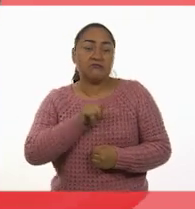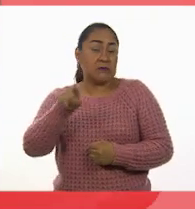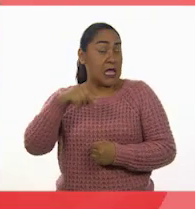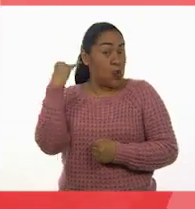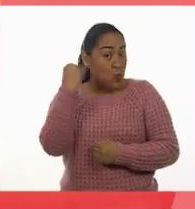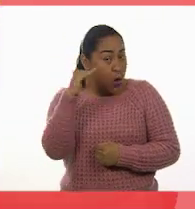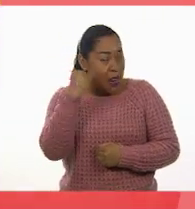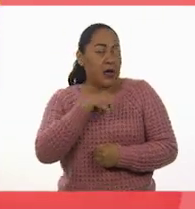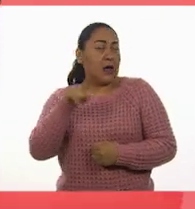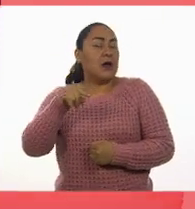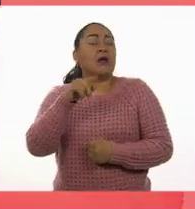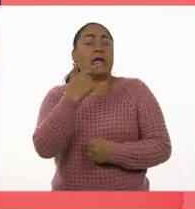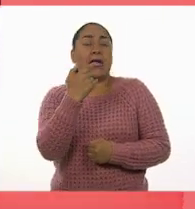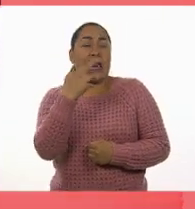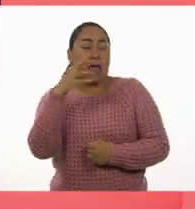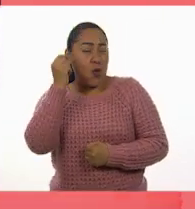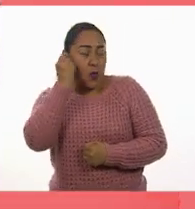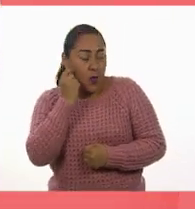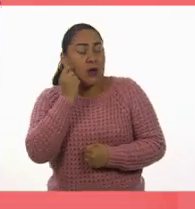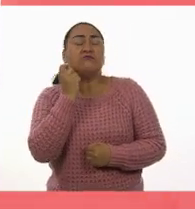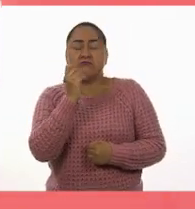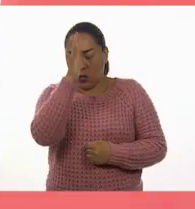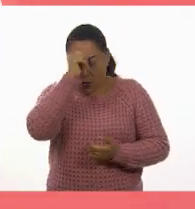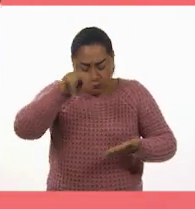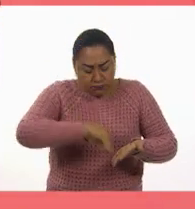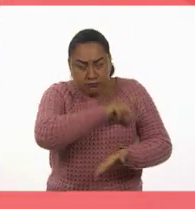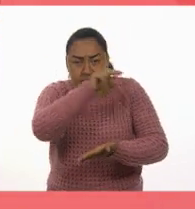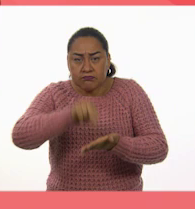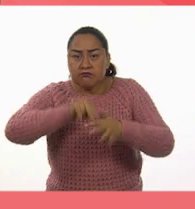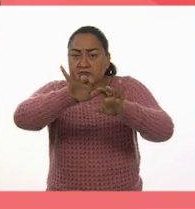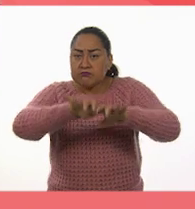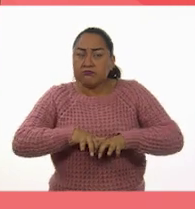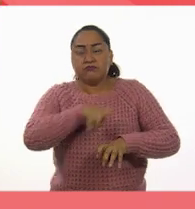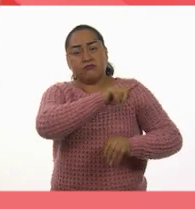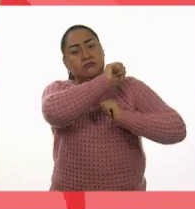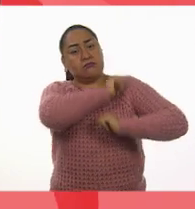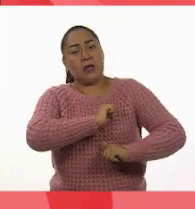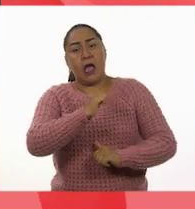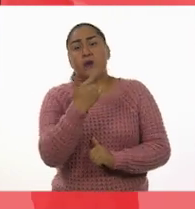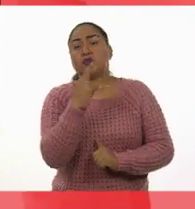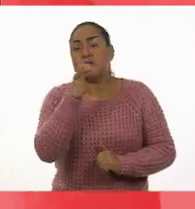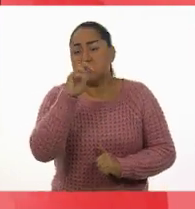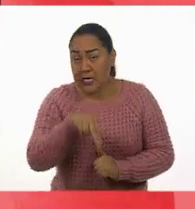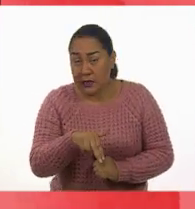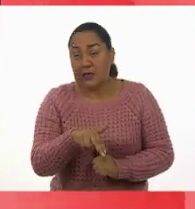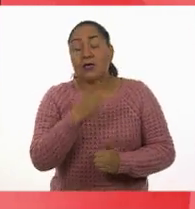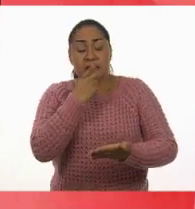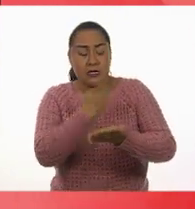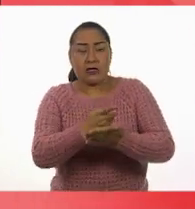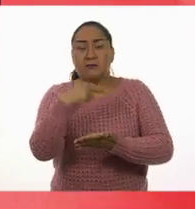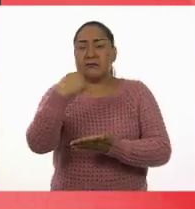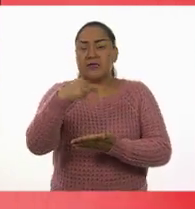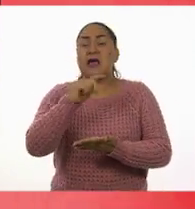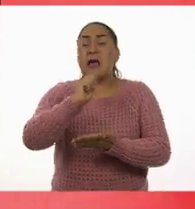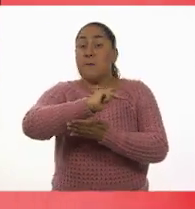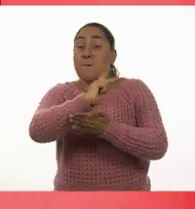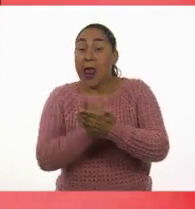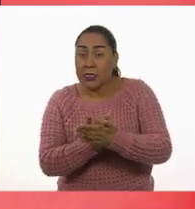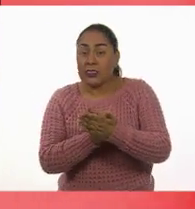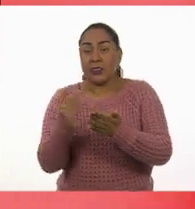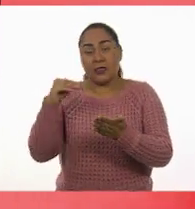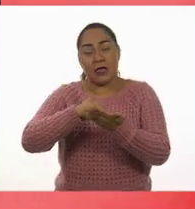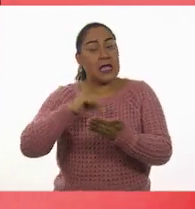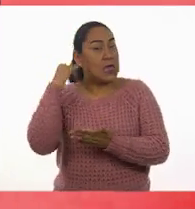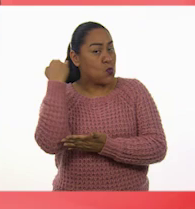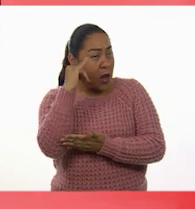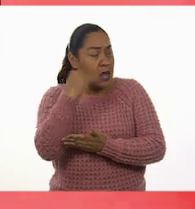Iguala, Vicente Guerrero aceptó firmar un documento elaborado por Agustín de Iturbide, al que se llamó el Plan de Iguala, en